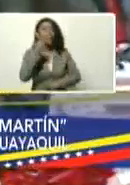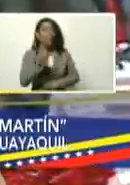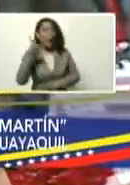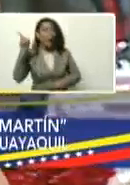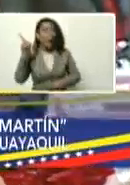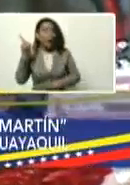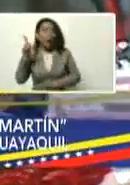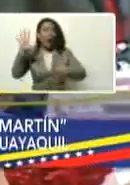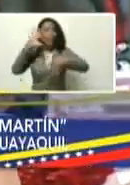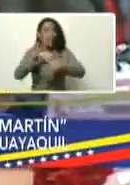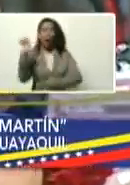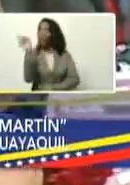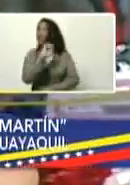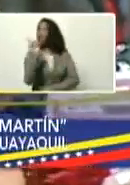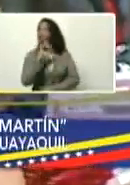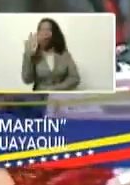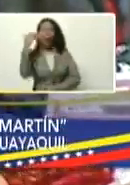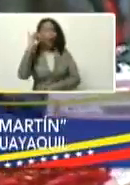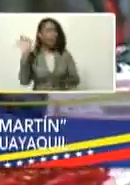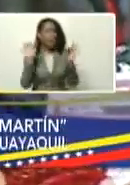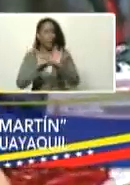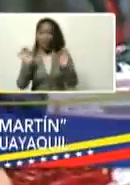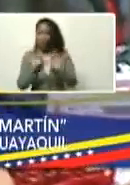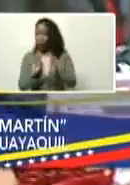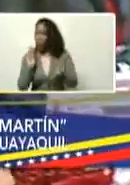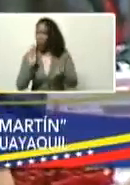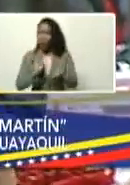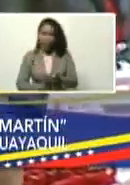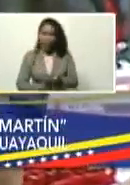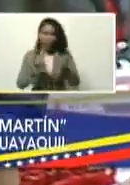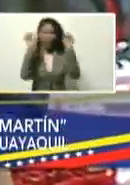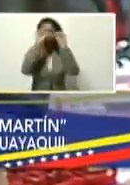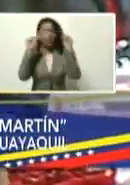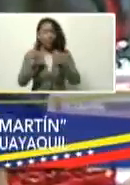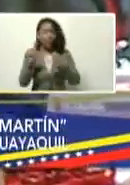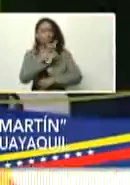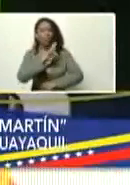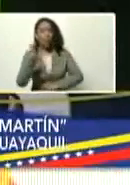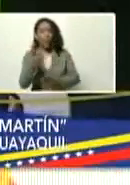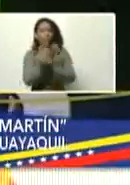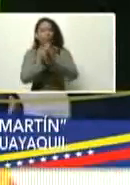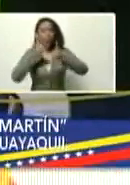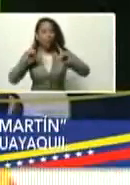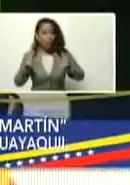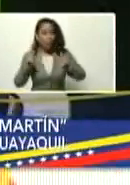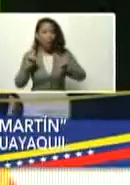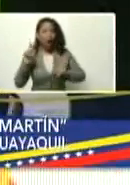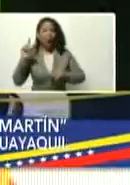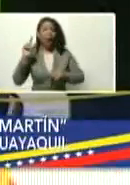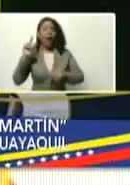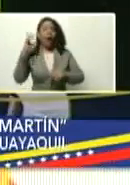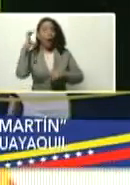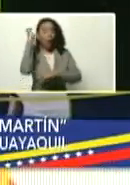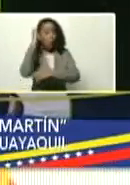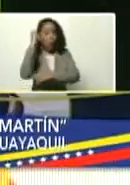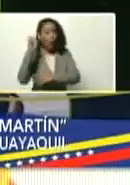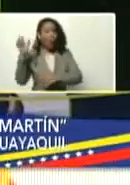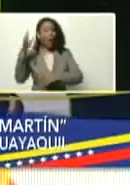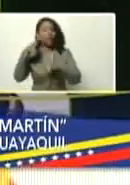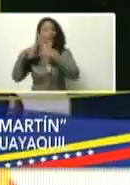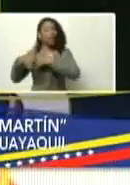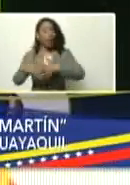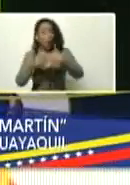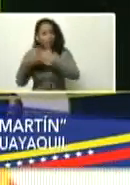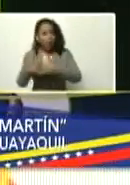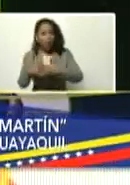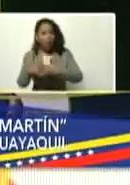en que América no estaba preparada para instaurar sistemas republicanos democráticos a la usanza de Europa o Estados Unidos por